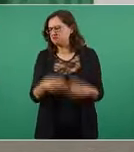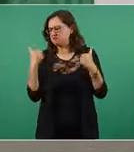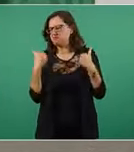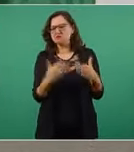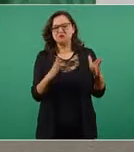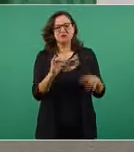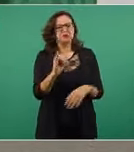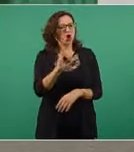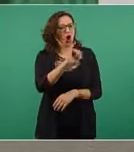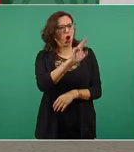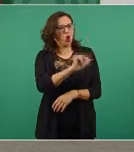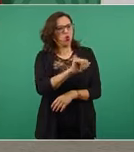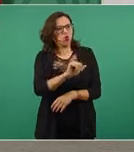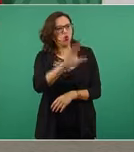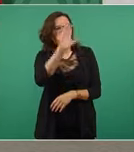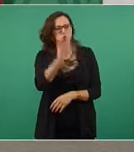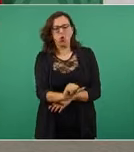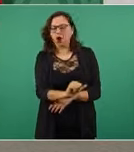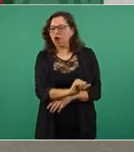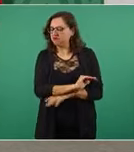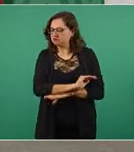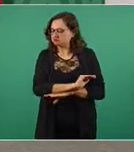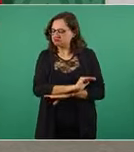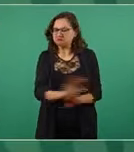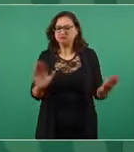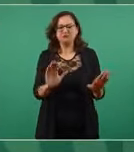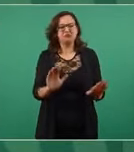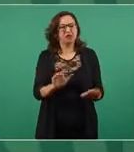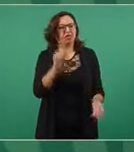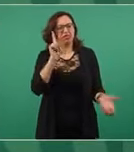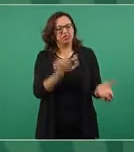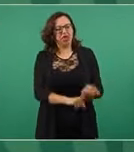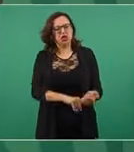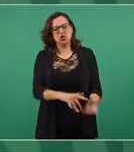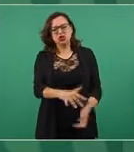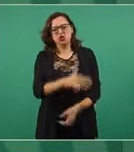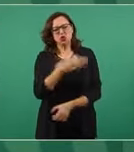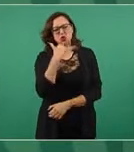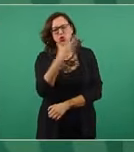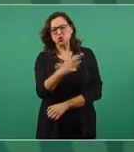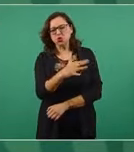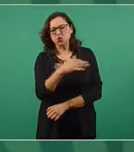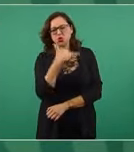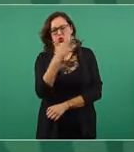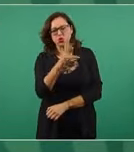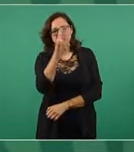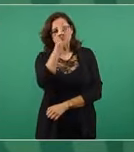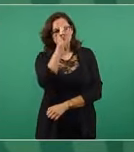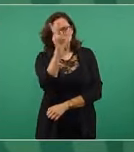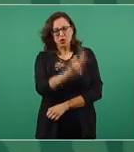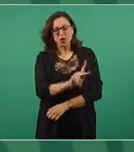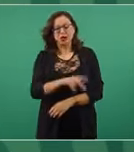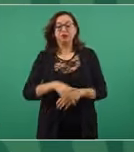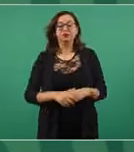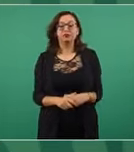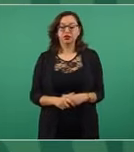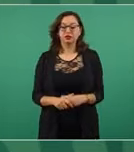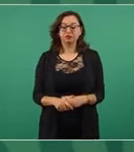que es un partido de corrupción, cosas así. Ya íbamos llegando